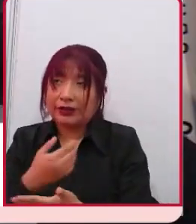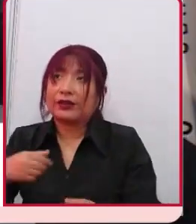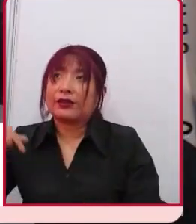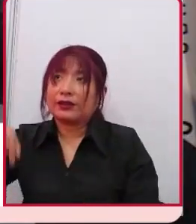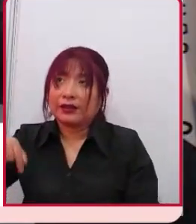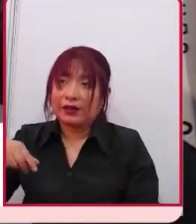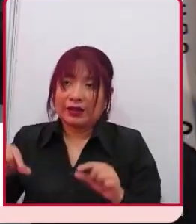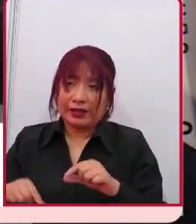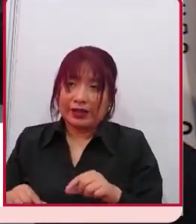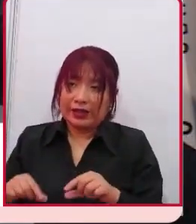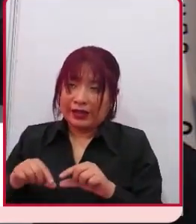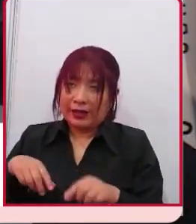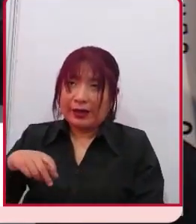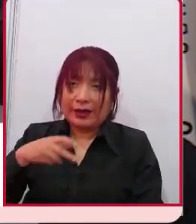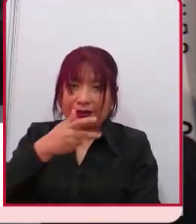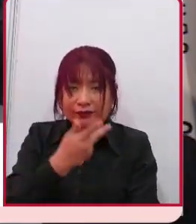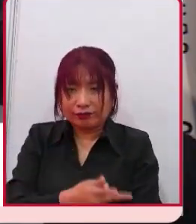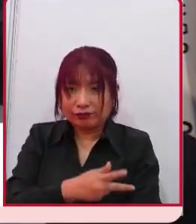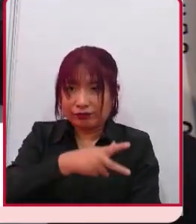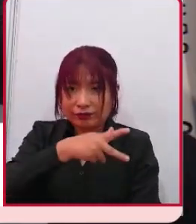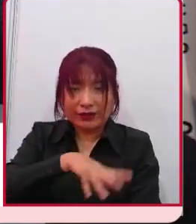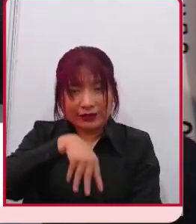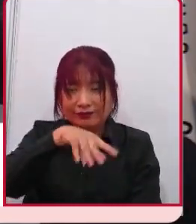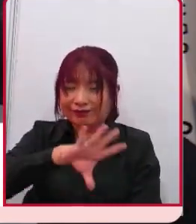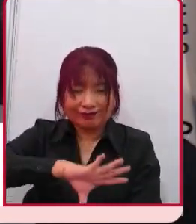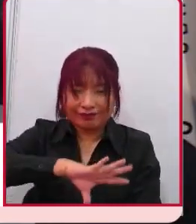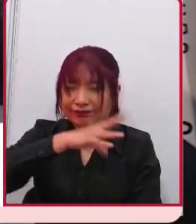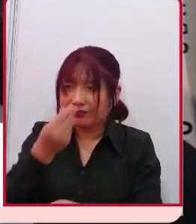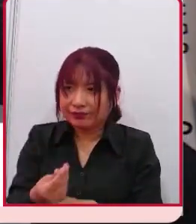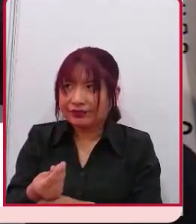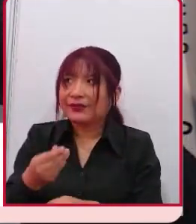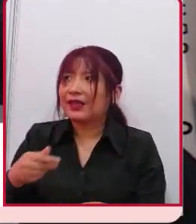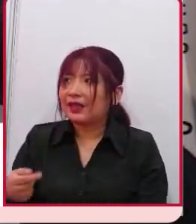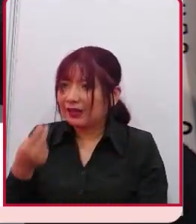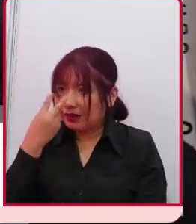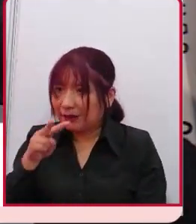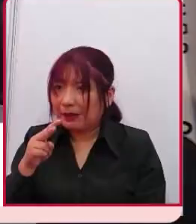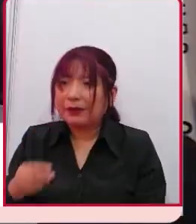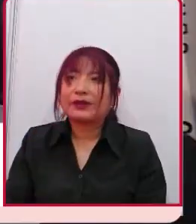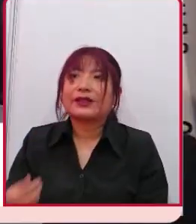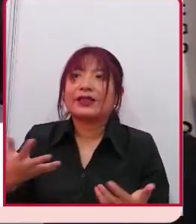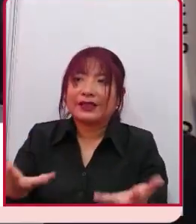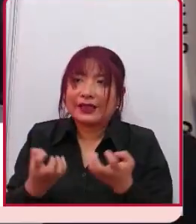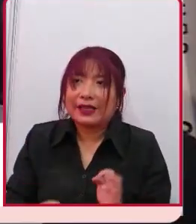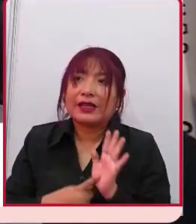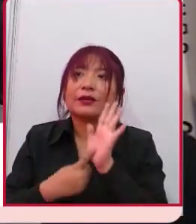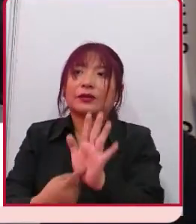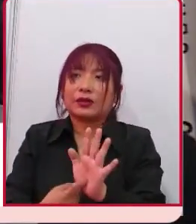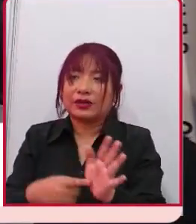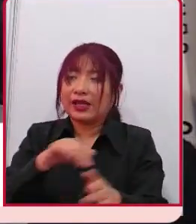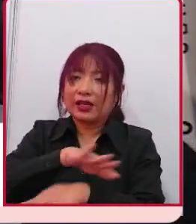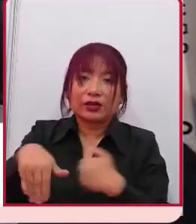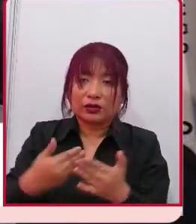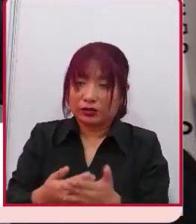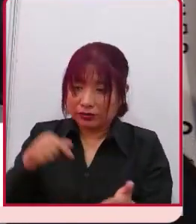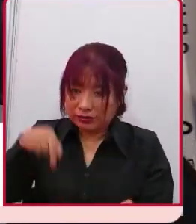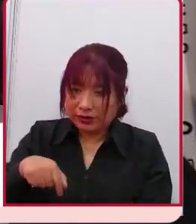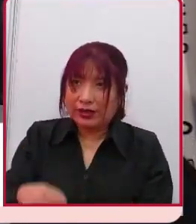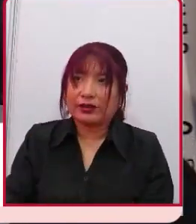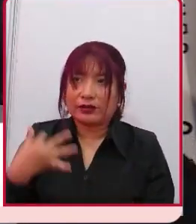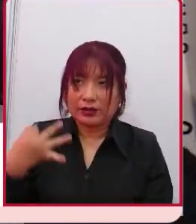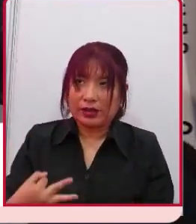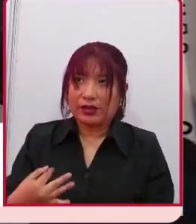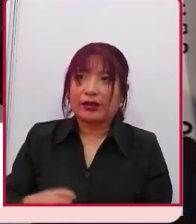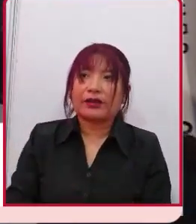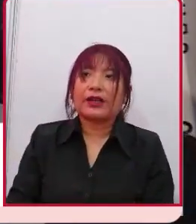igual está bien, quiere validar todo, ¿no? Es por eso que se denominó en realidad muestras, pero en realidad